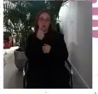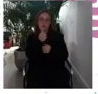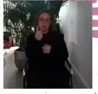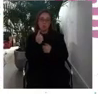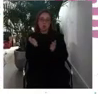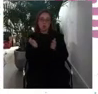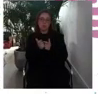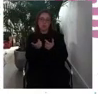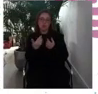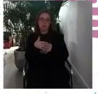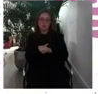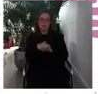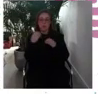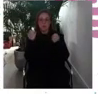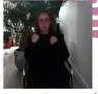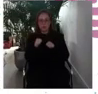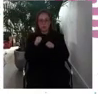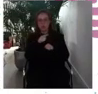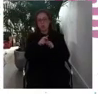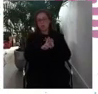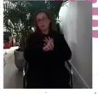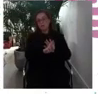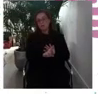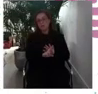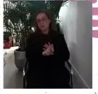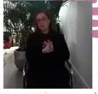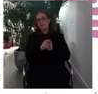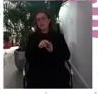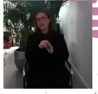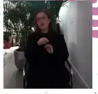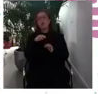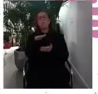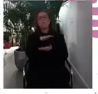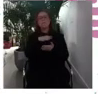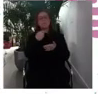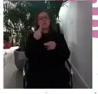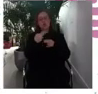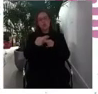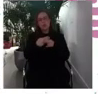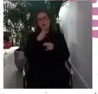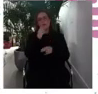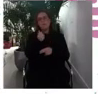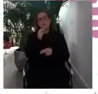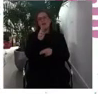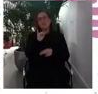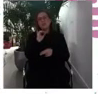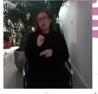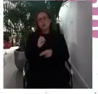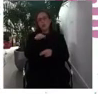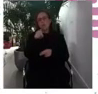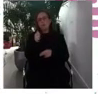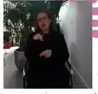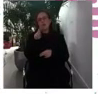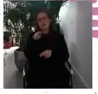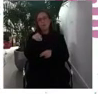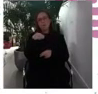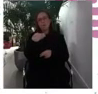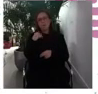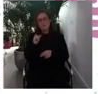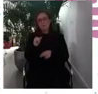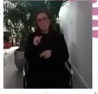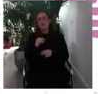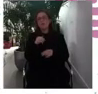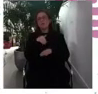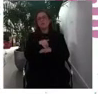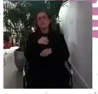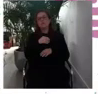Deportes, representando como consejo el patio Manumbí, el cual integramos con el municipio B y el Colegio Bilingüe